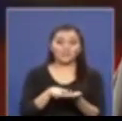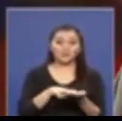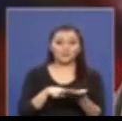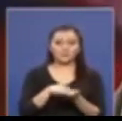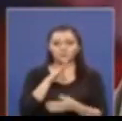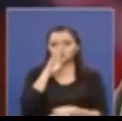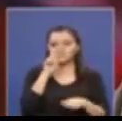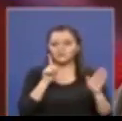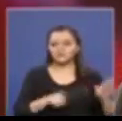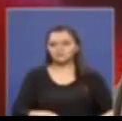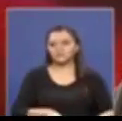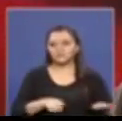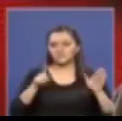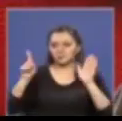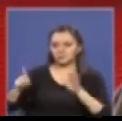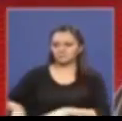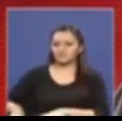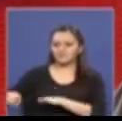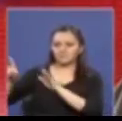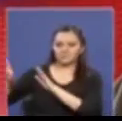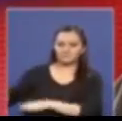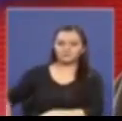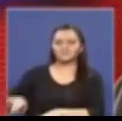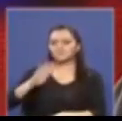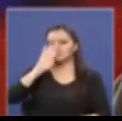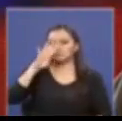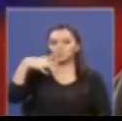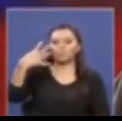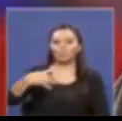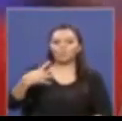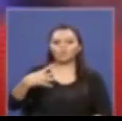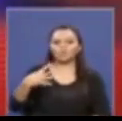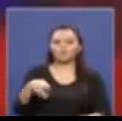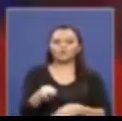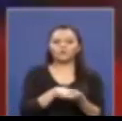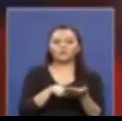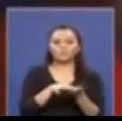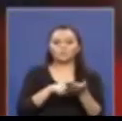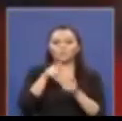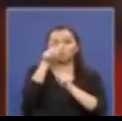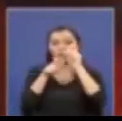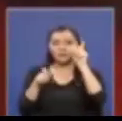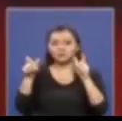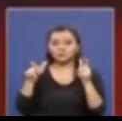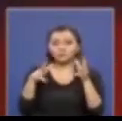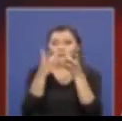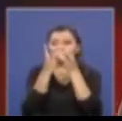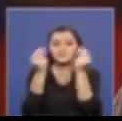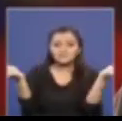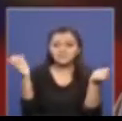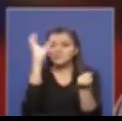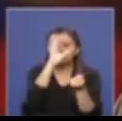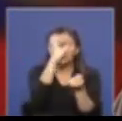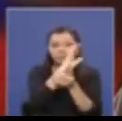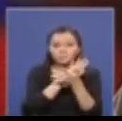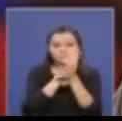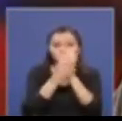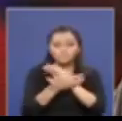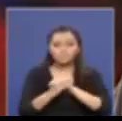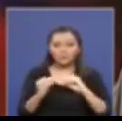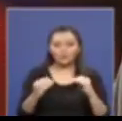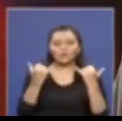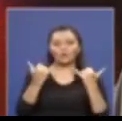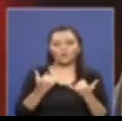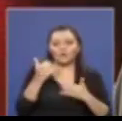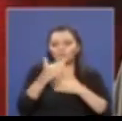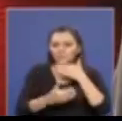dura que yo tengo cada 6 meses. El cuarto taller de casos de personas desaparecidas, donde hemos avanzado